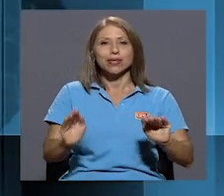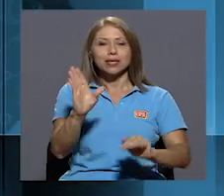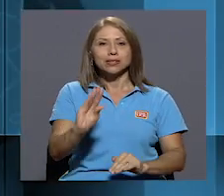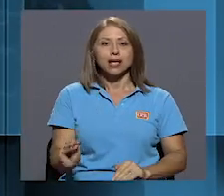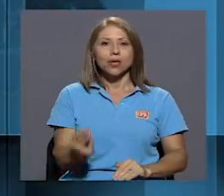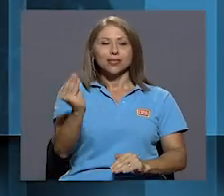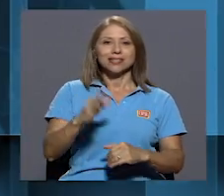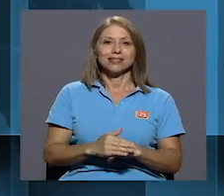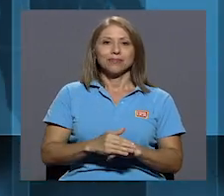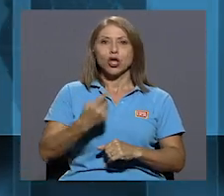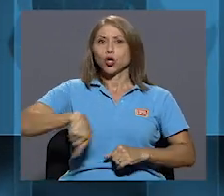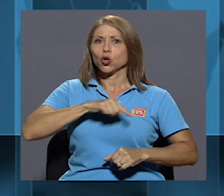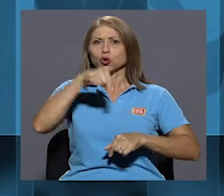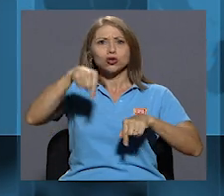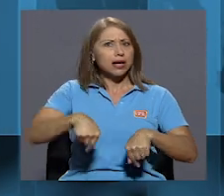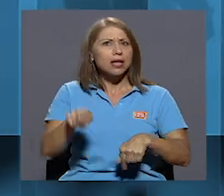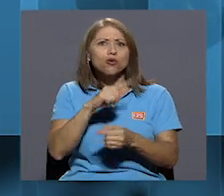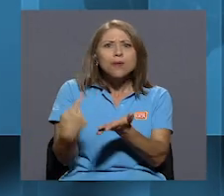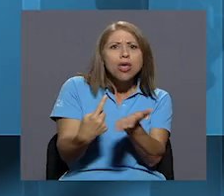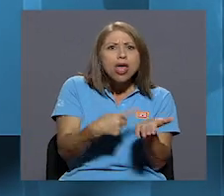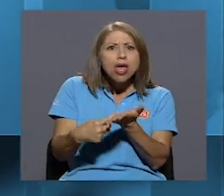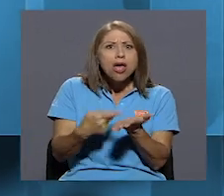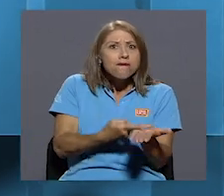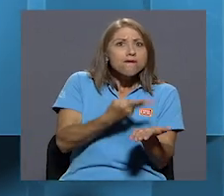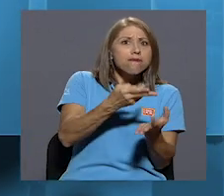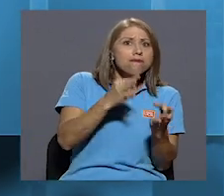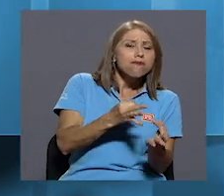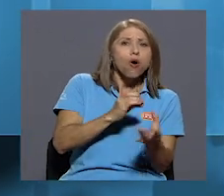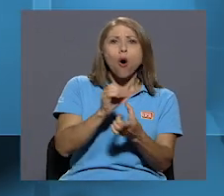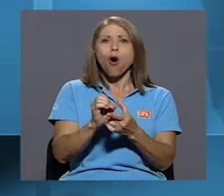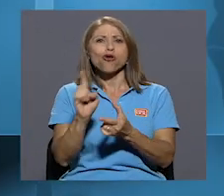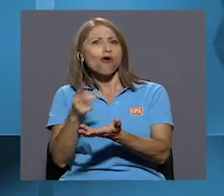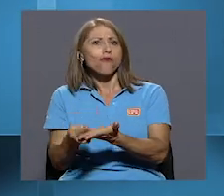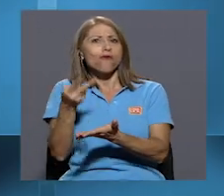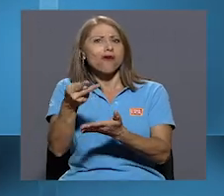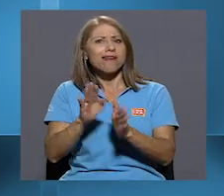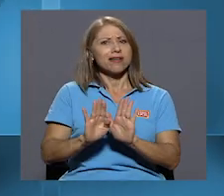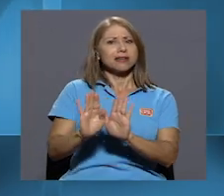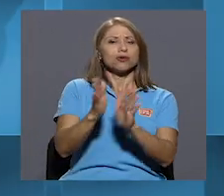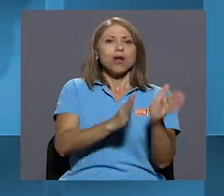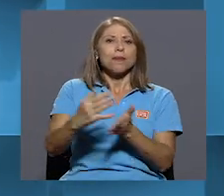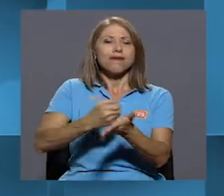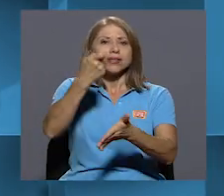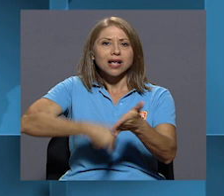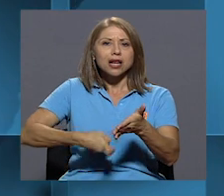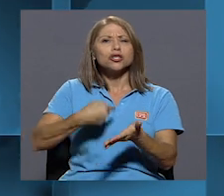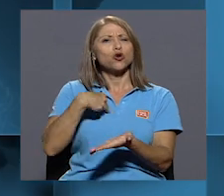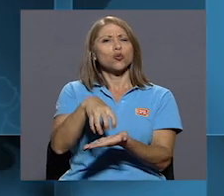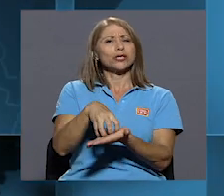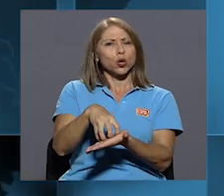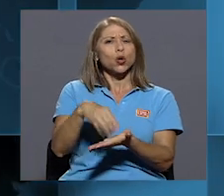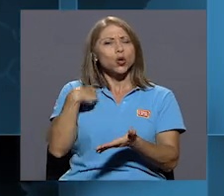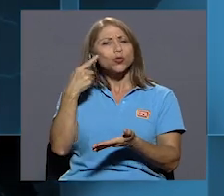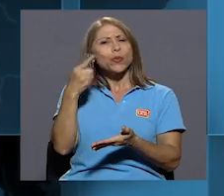No estamos aquí discutiendo la validez o no del rechazo al plan fiscal. Cuestiono lo que considero una distorsión